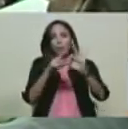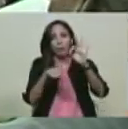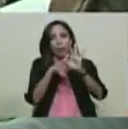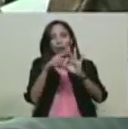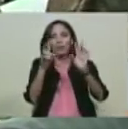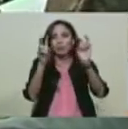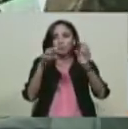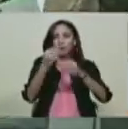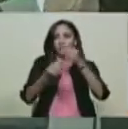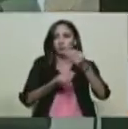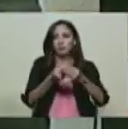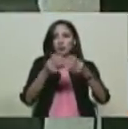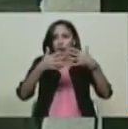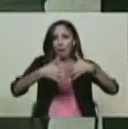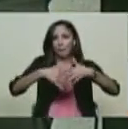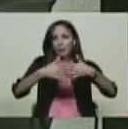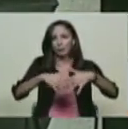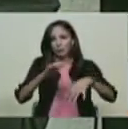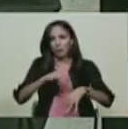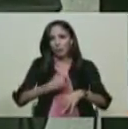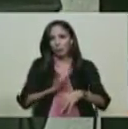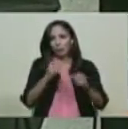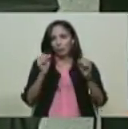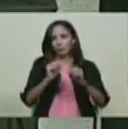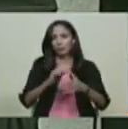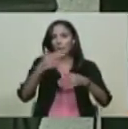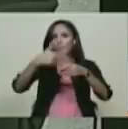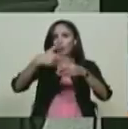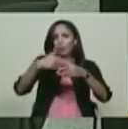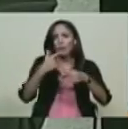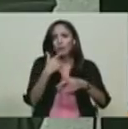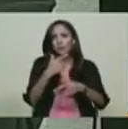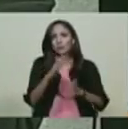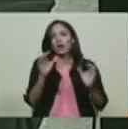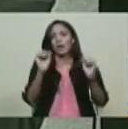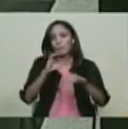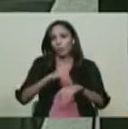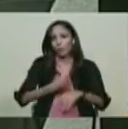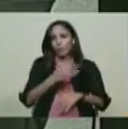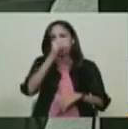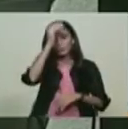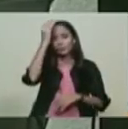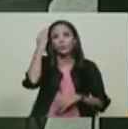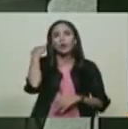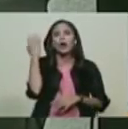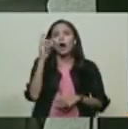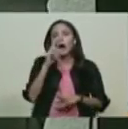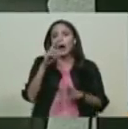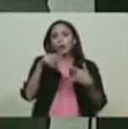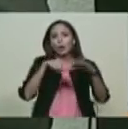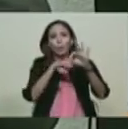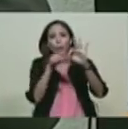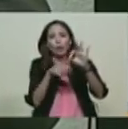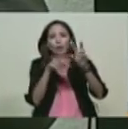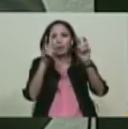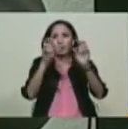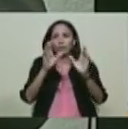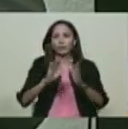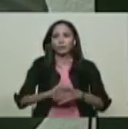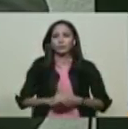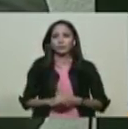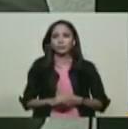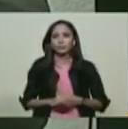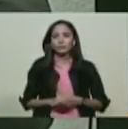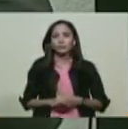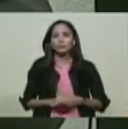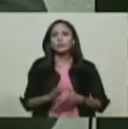empresas certificadoras del mundo en materia petrolera, nosotros vamos a tener una criptomoneda que a su vez funcionará como